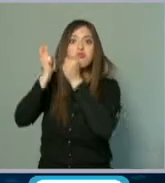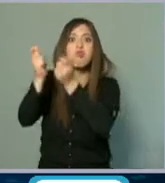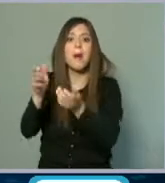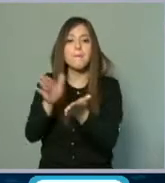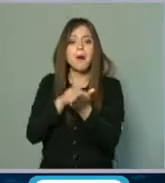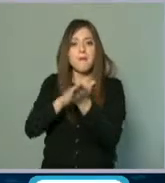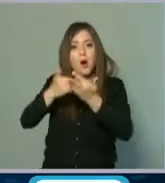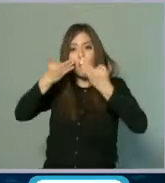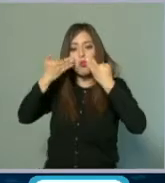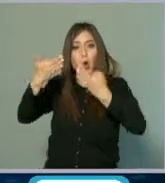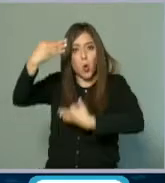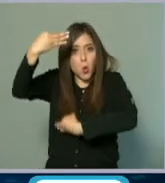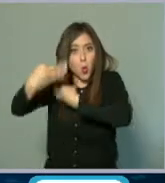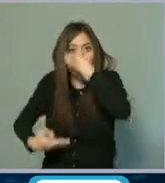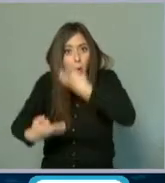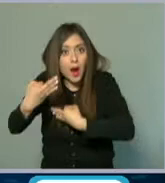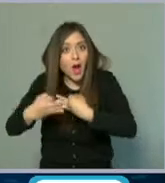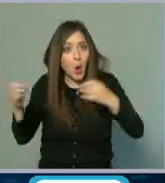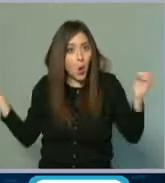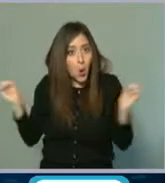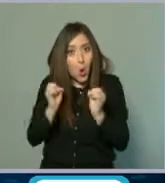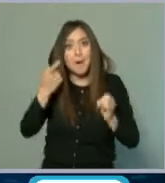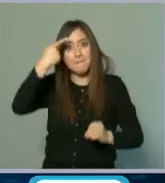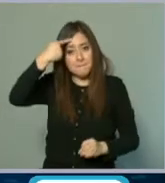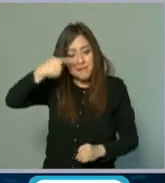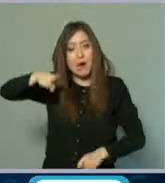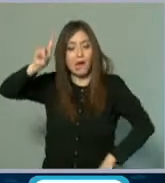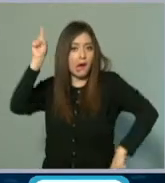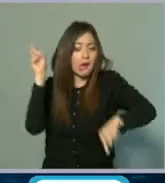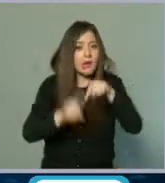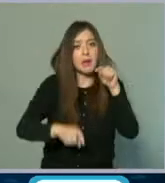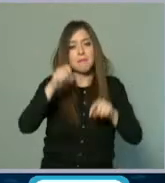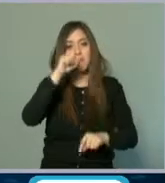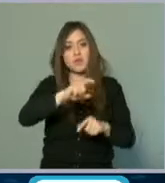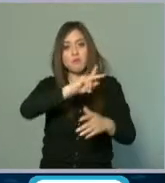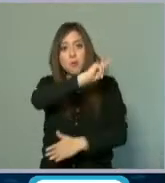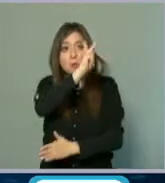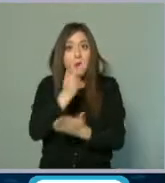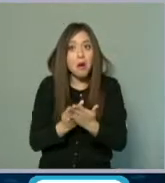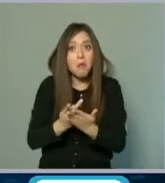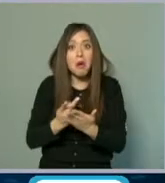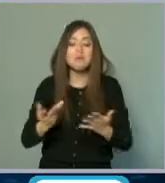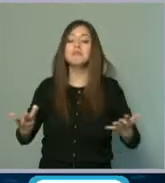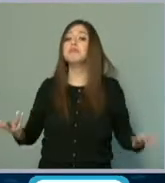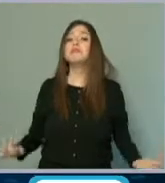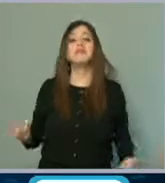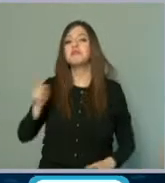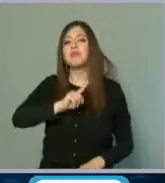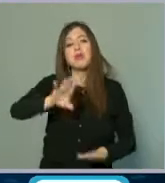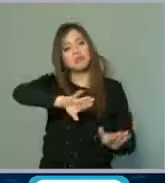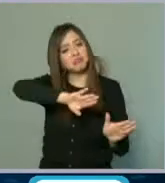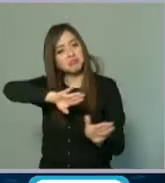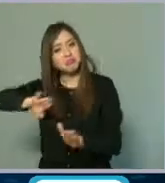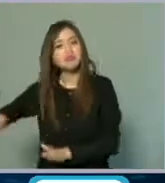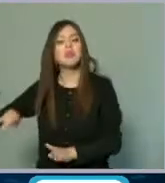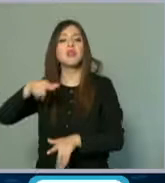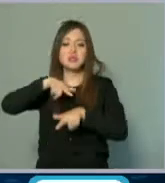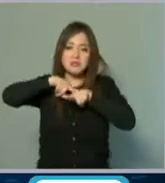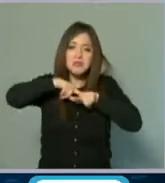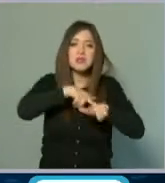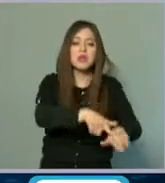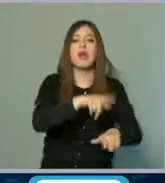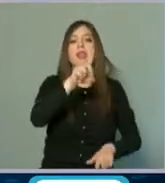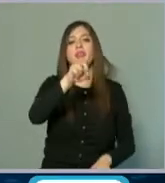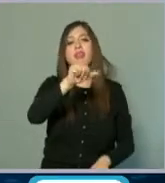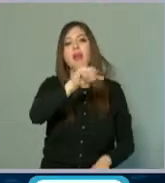suficientemente contundente y con peso, lógica para este juez, pues se mantendría el programa